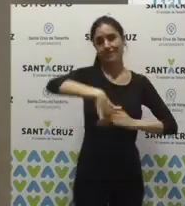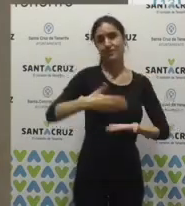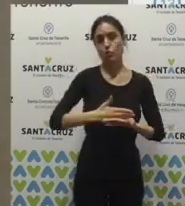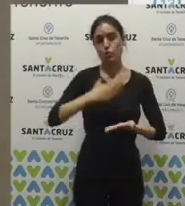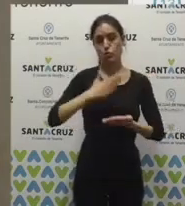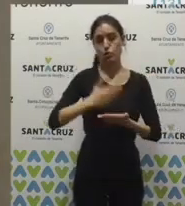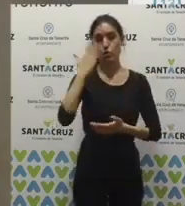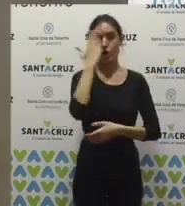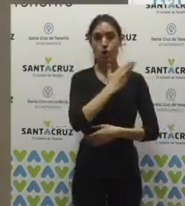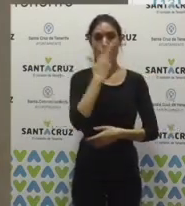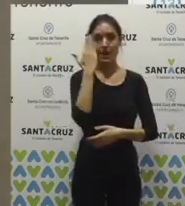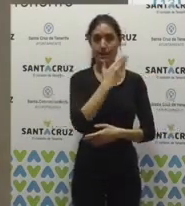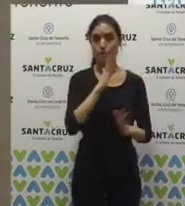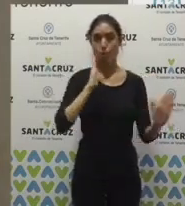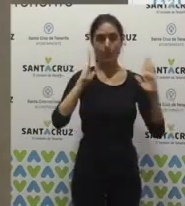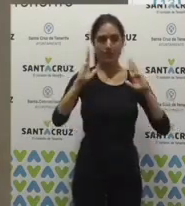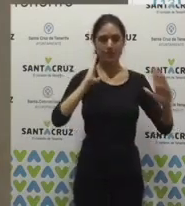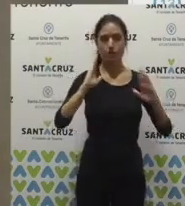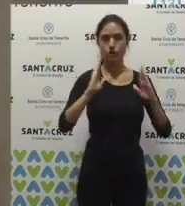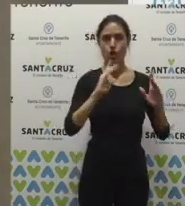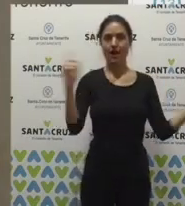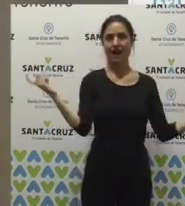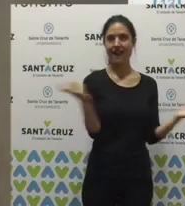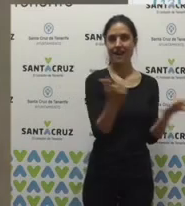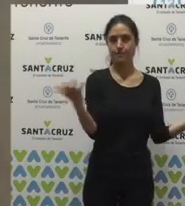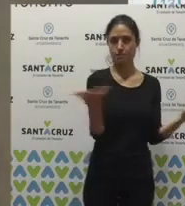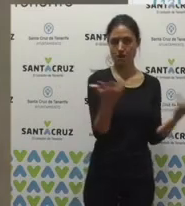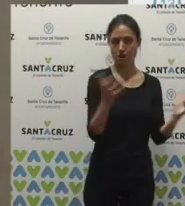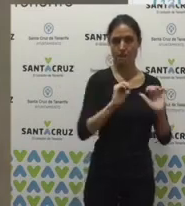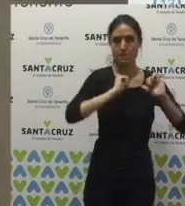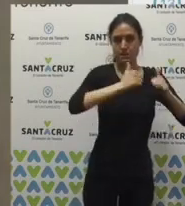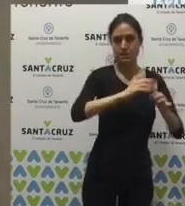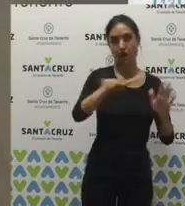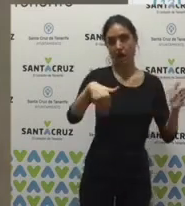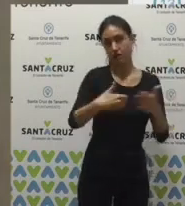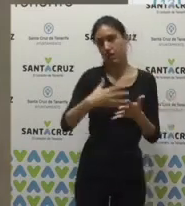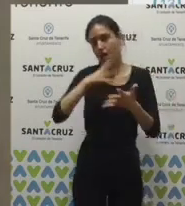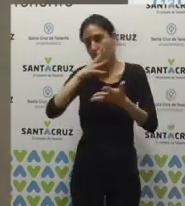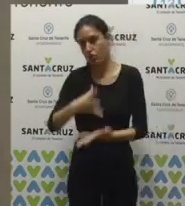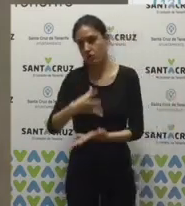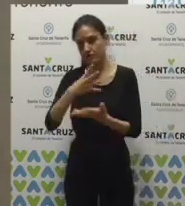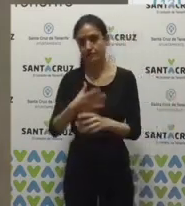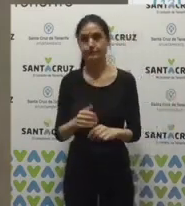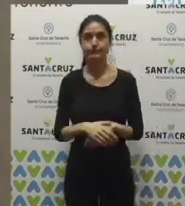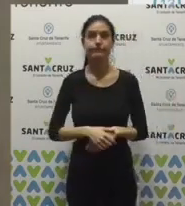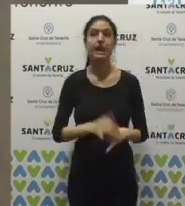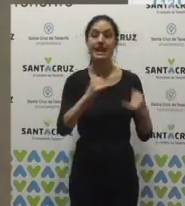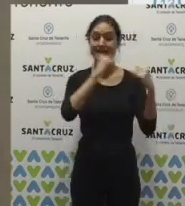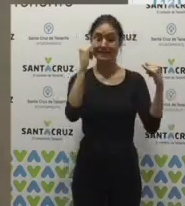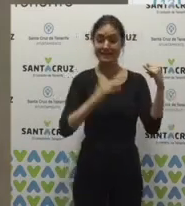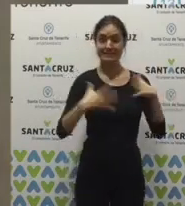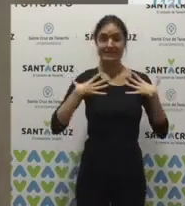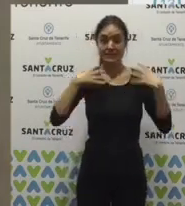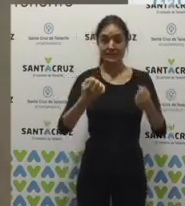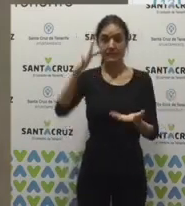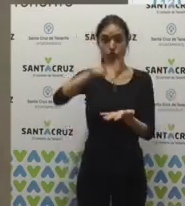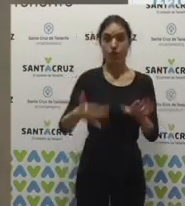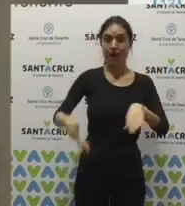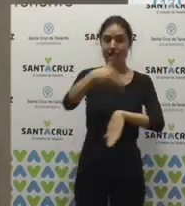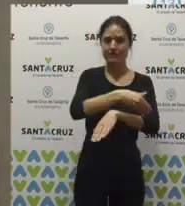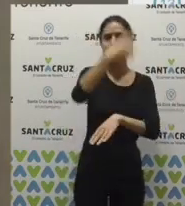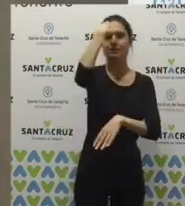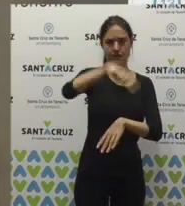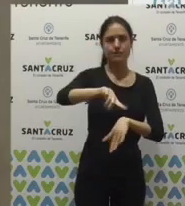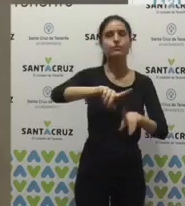decretó el estado de alarma antes de que ocurriera esta crisis sanitaria ya teníamos constancia de las dificultades que tenían